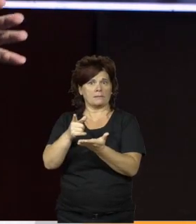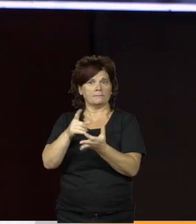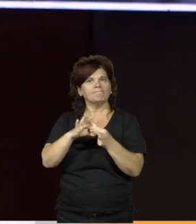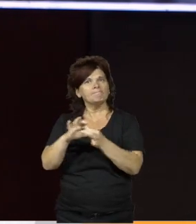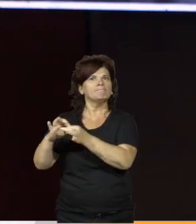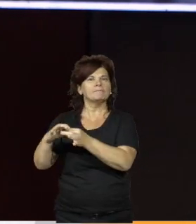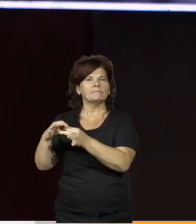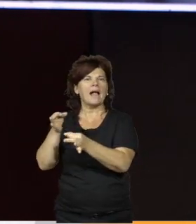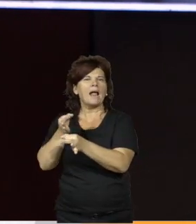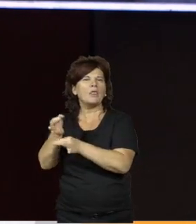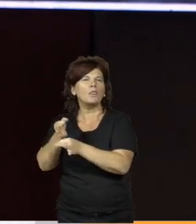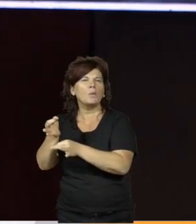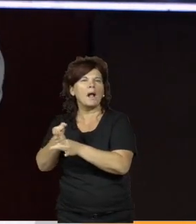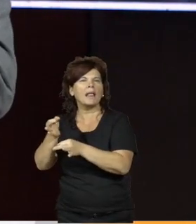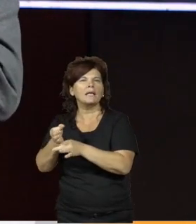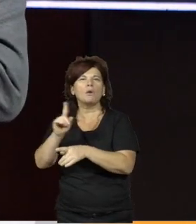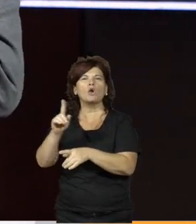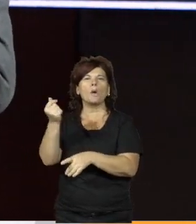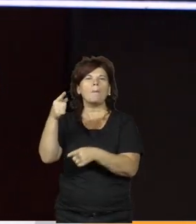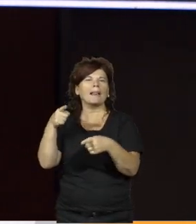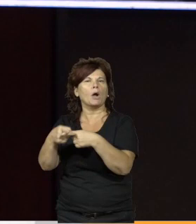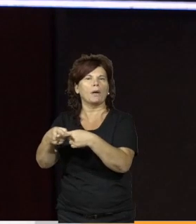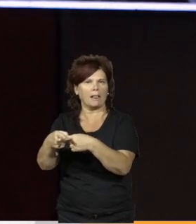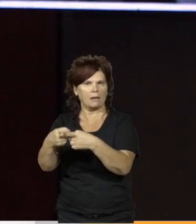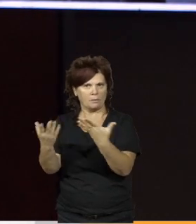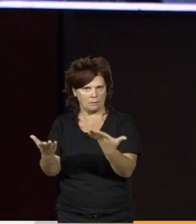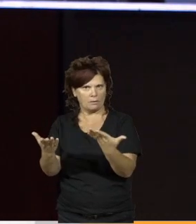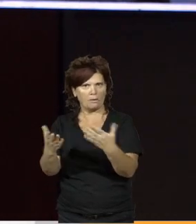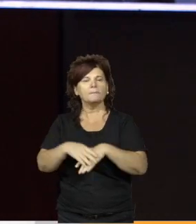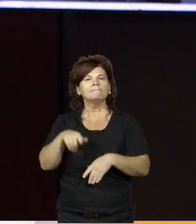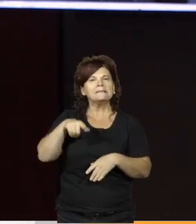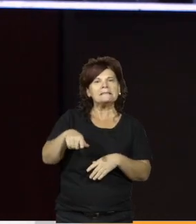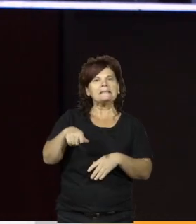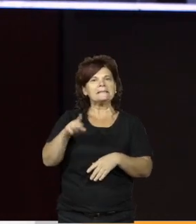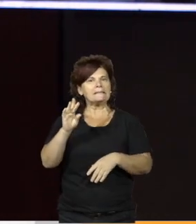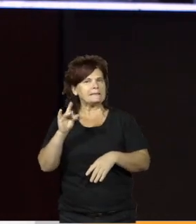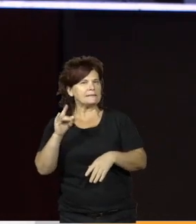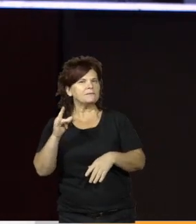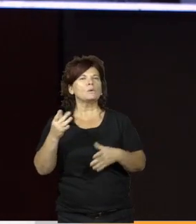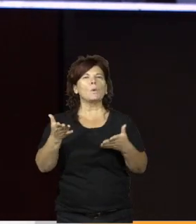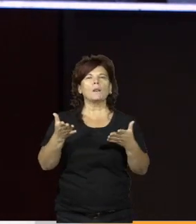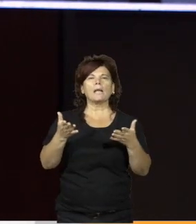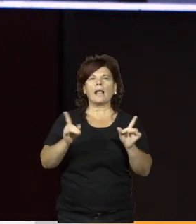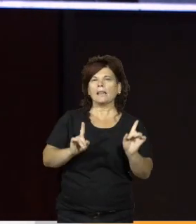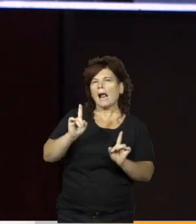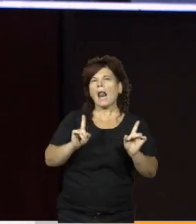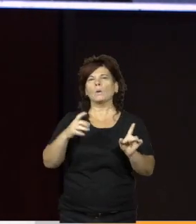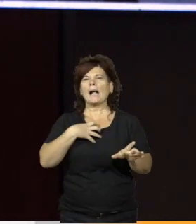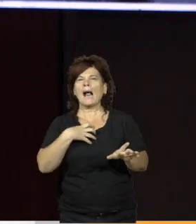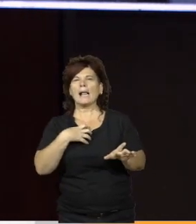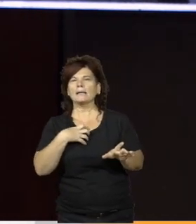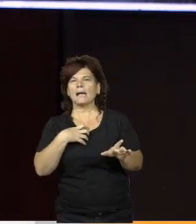educativo para la gente, que no sea el fin en sí mismo. Para esto teníamos algunos inconvenientes o encaramos algunas cuestiones fundamentales, que es